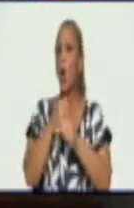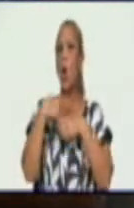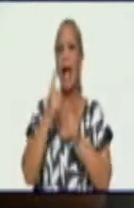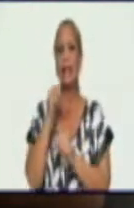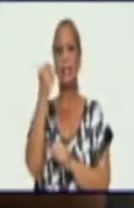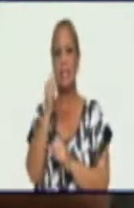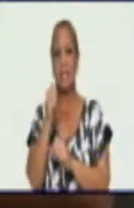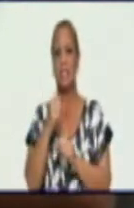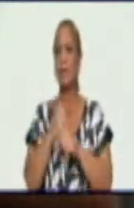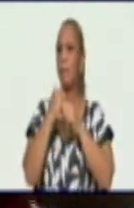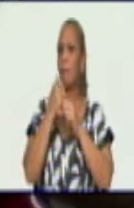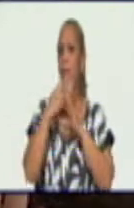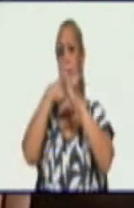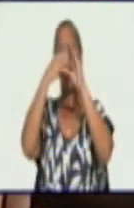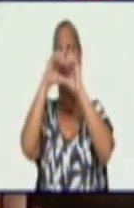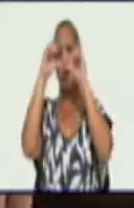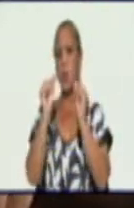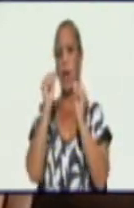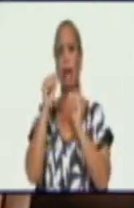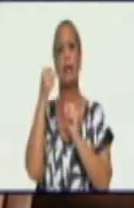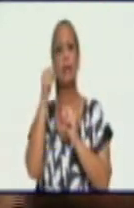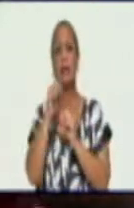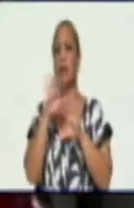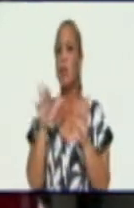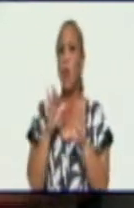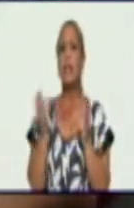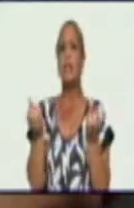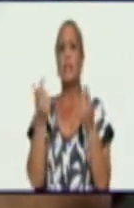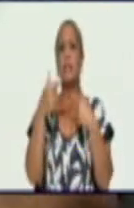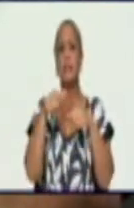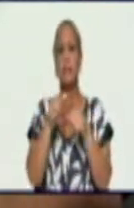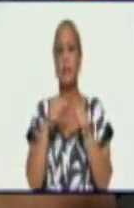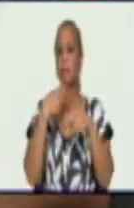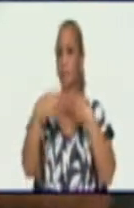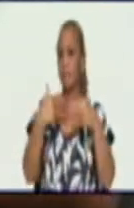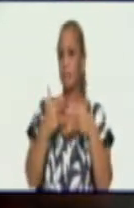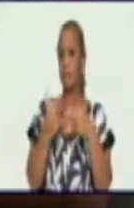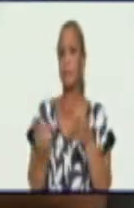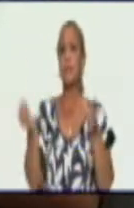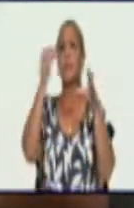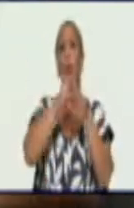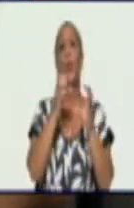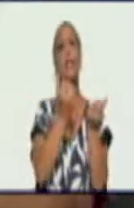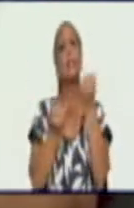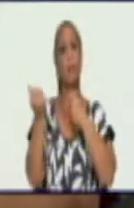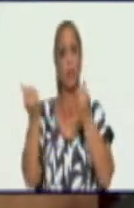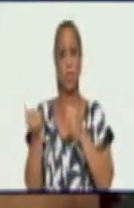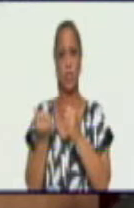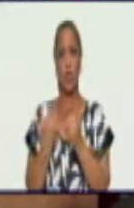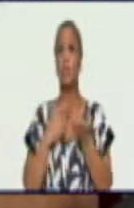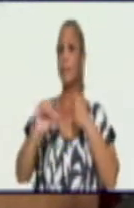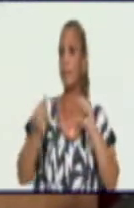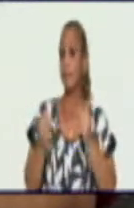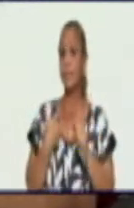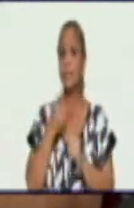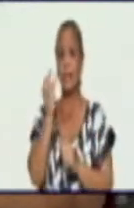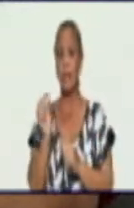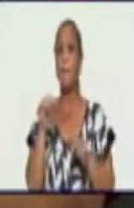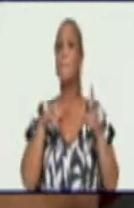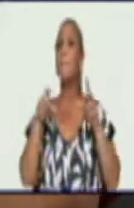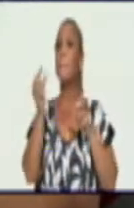4, y si en Campechuela hay 10, se monta con el tiempo suficiente una transportación. Si garantizamos, sin duda, la movilidad de esa persona